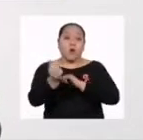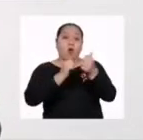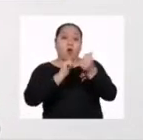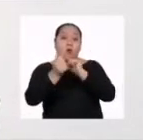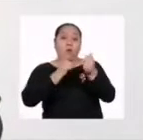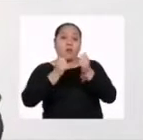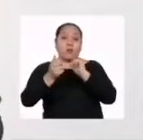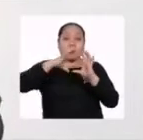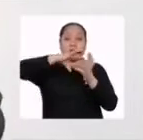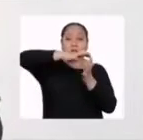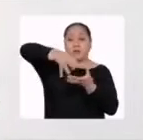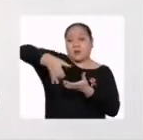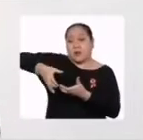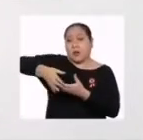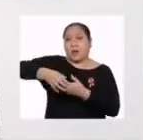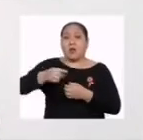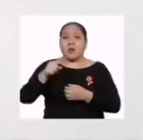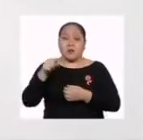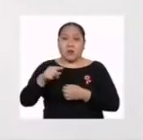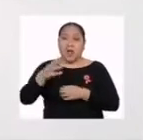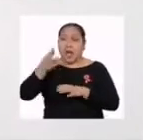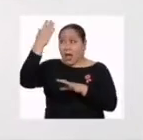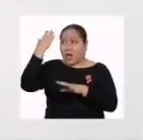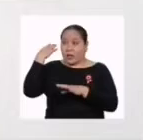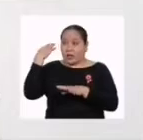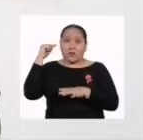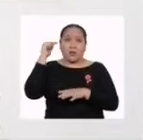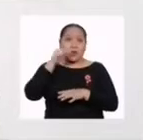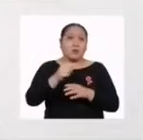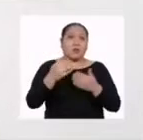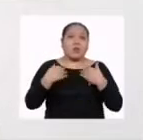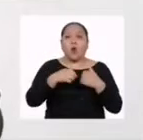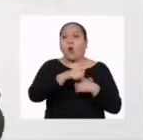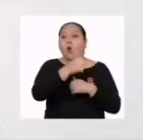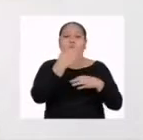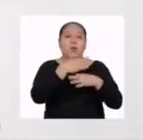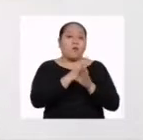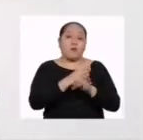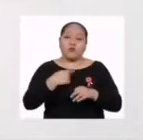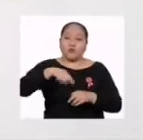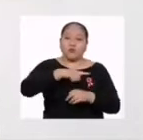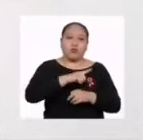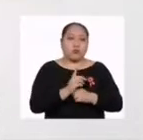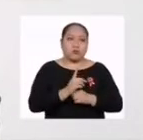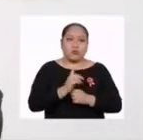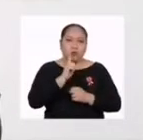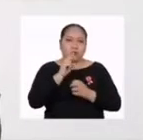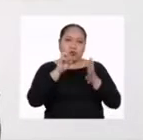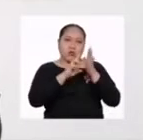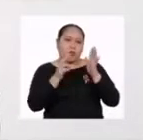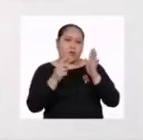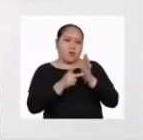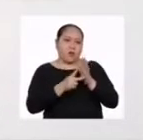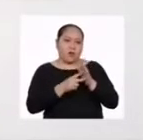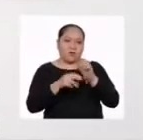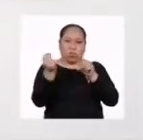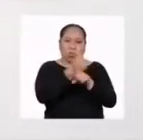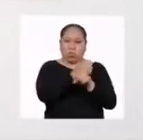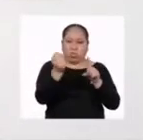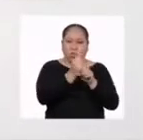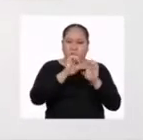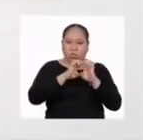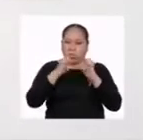últimas décadas, fue porque tuvieron otros medios para hacerlo. Pero eso no quiere decir que la violencia en las tribunas no los